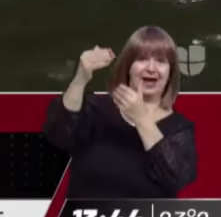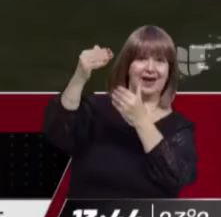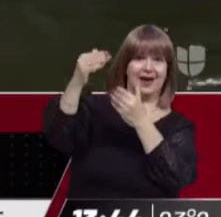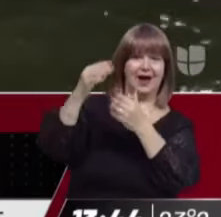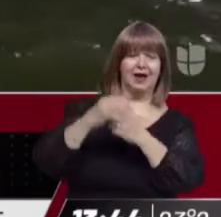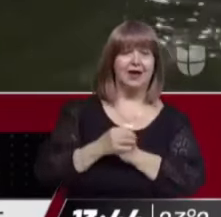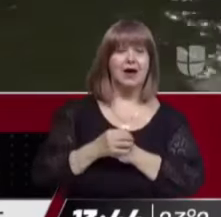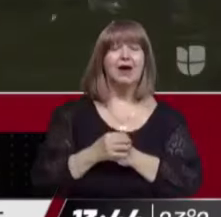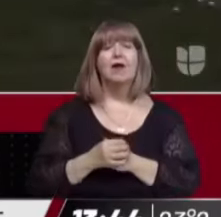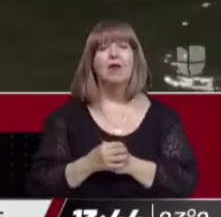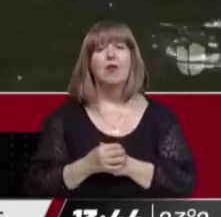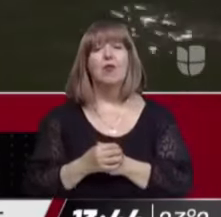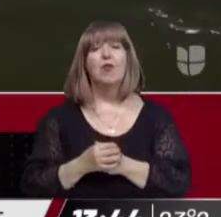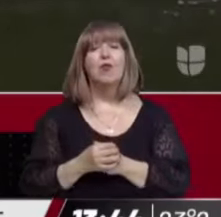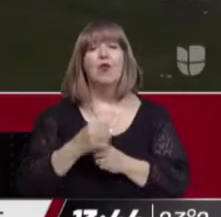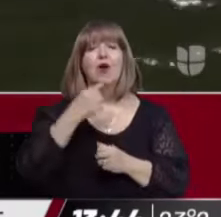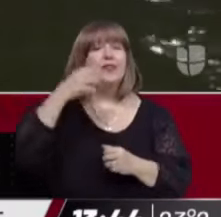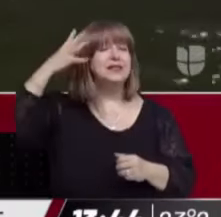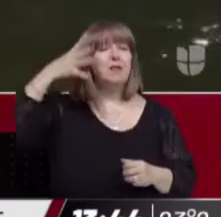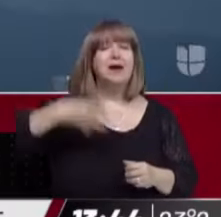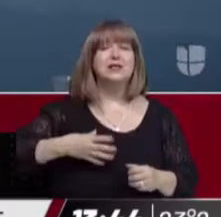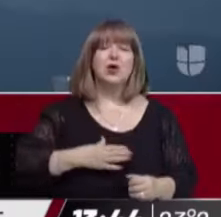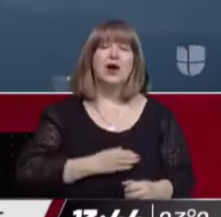se va a sorprender por esto, ¿no? Marisol.